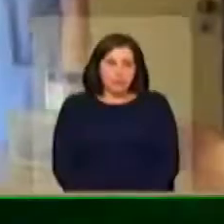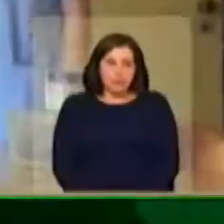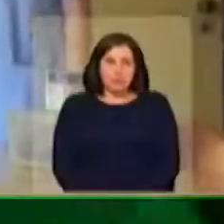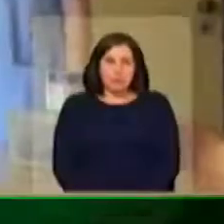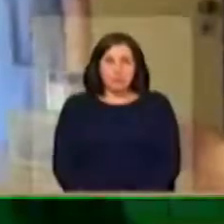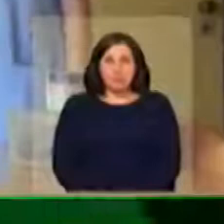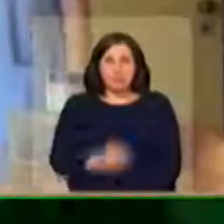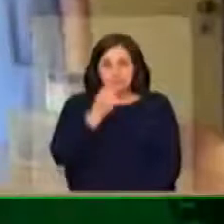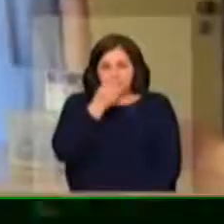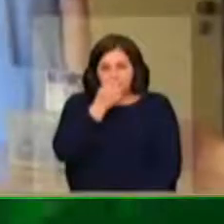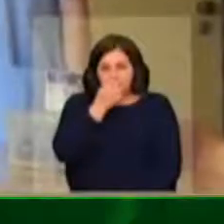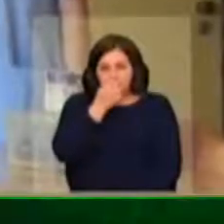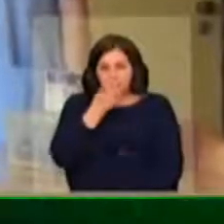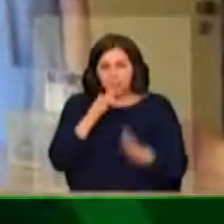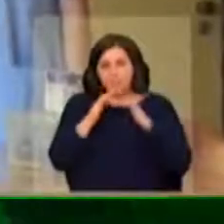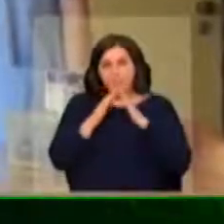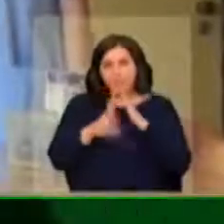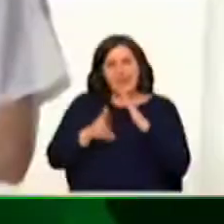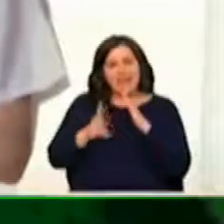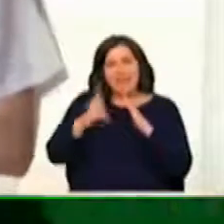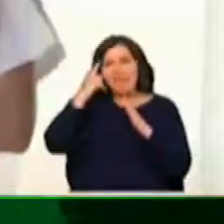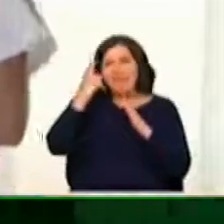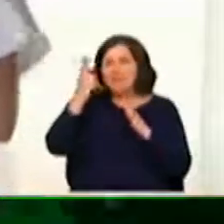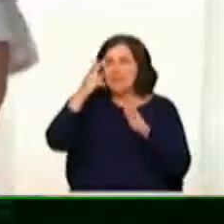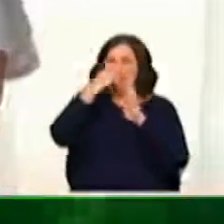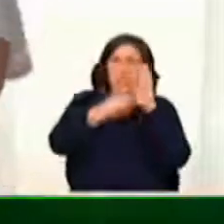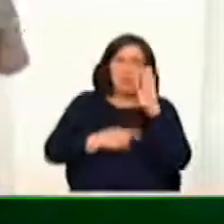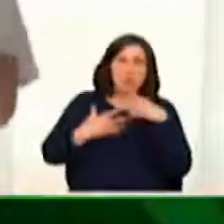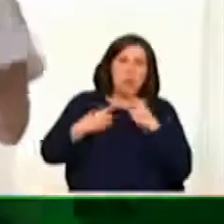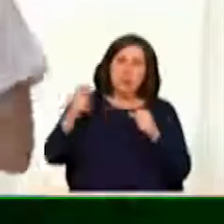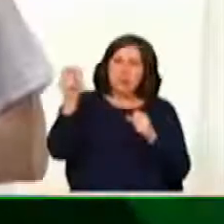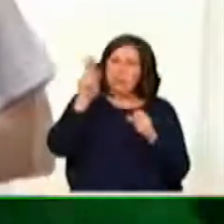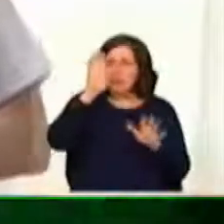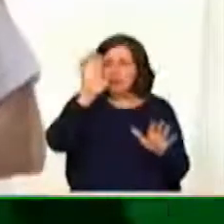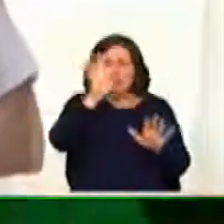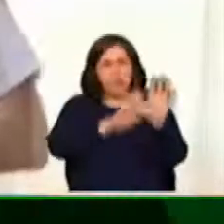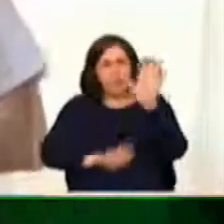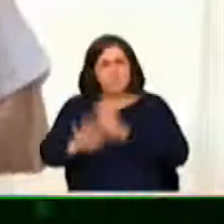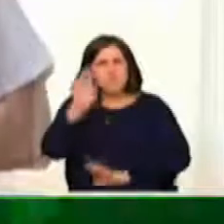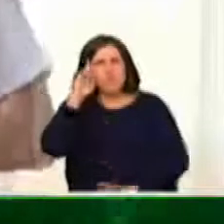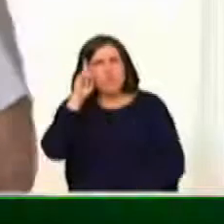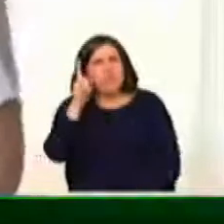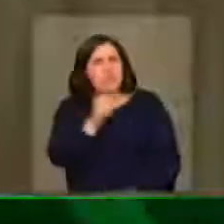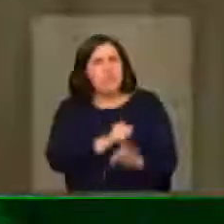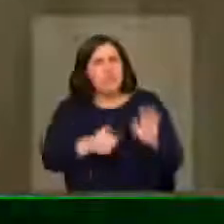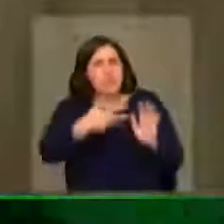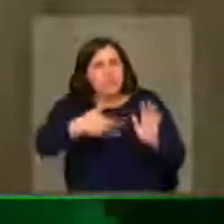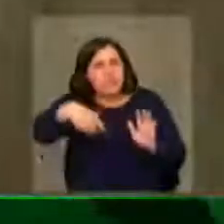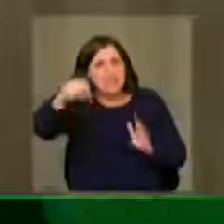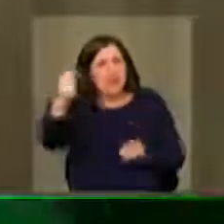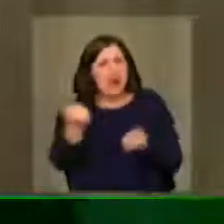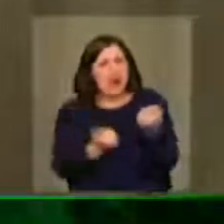Los residenciales creen que el protocolo del Ministerio de Salud Pública es confuso y puede llevar al familiar a creer que puede retirar al residente y sacarlo a pasear